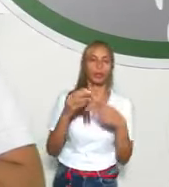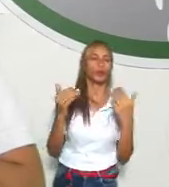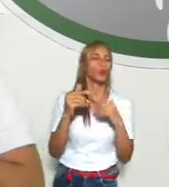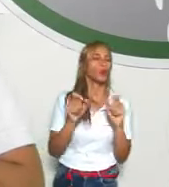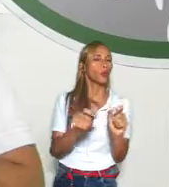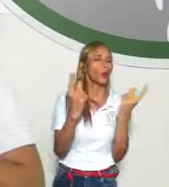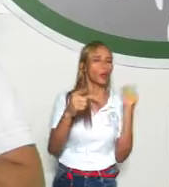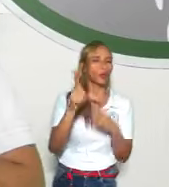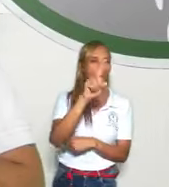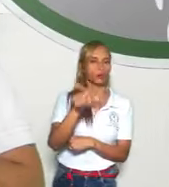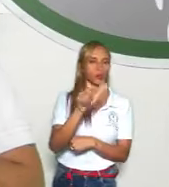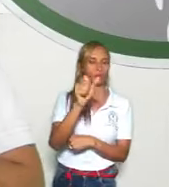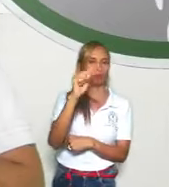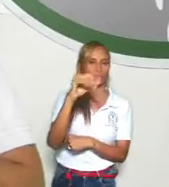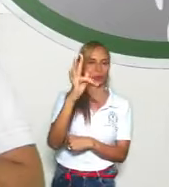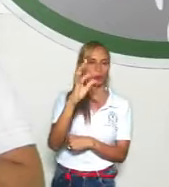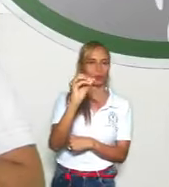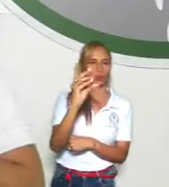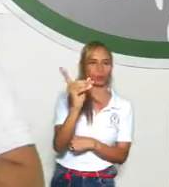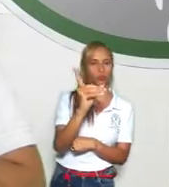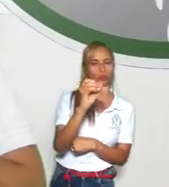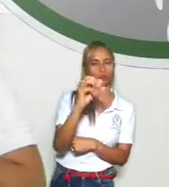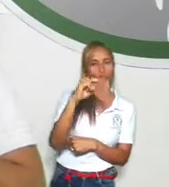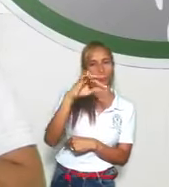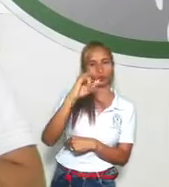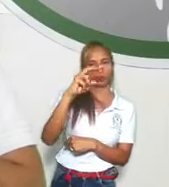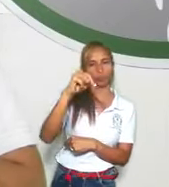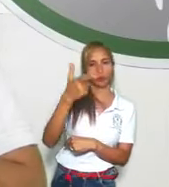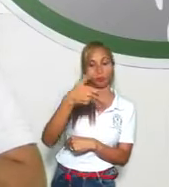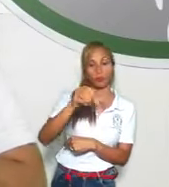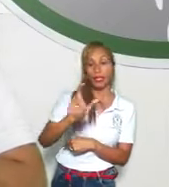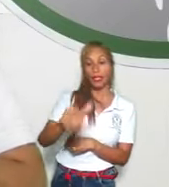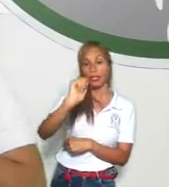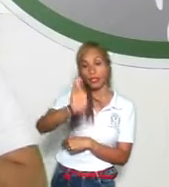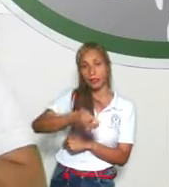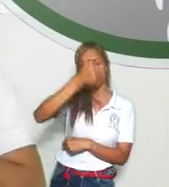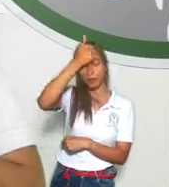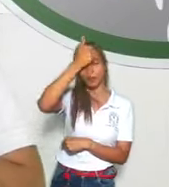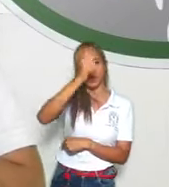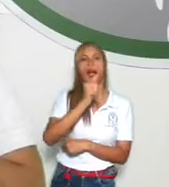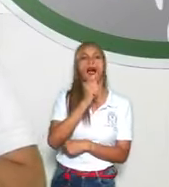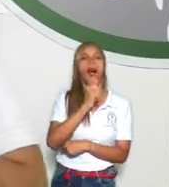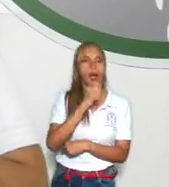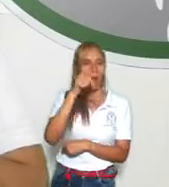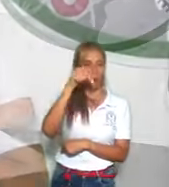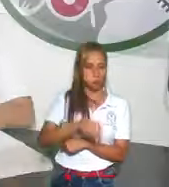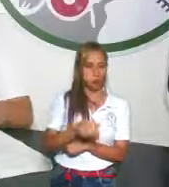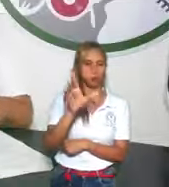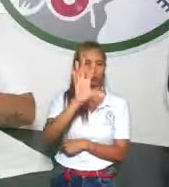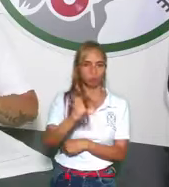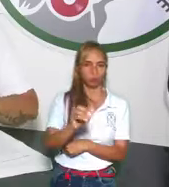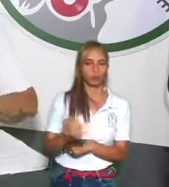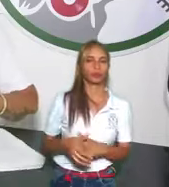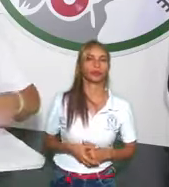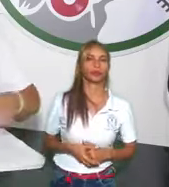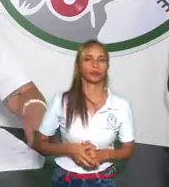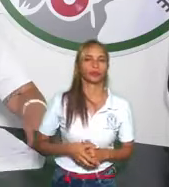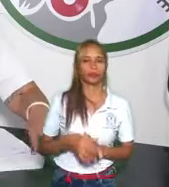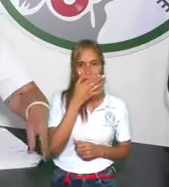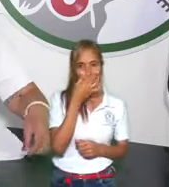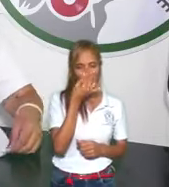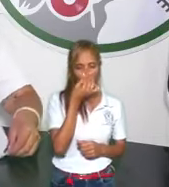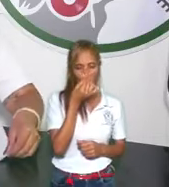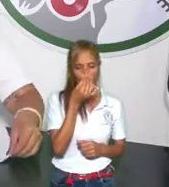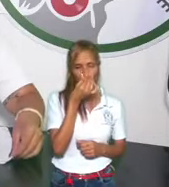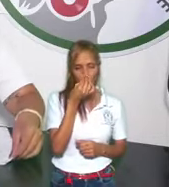hace parte de las cuencas principales de el departamento del Quindío. Llevando la responsabilidad